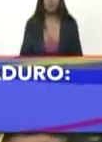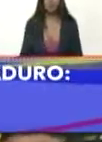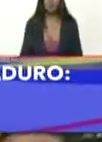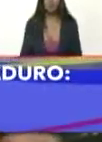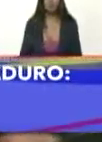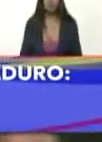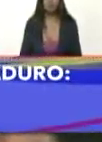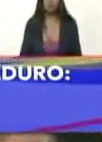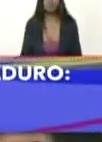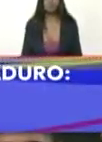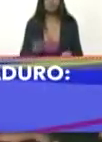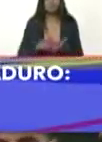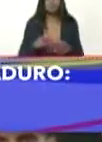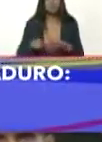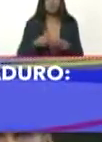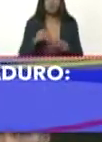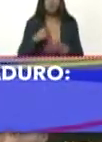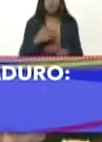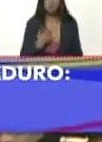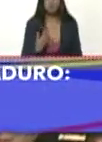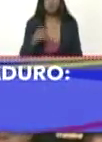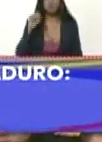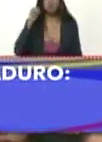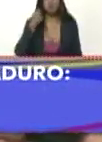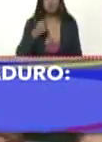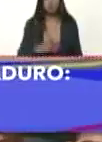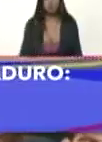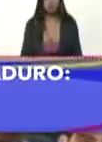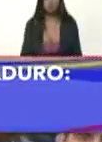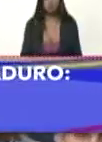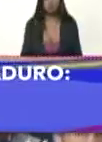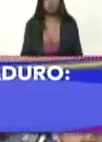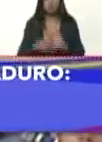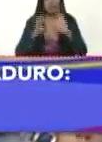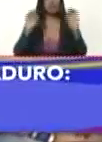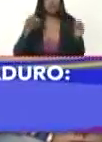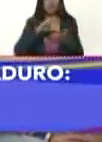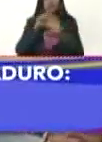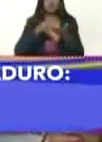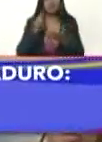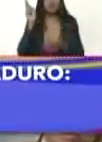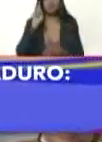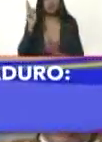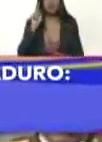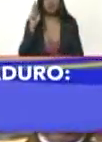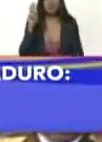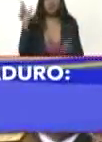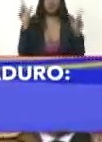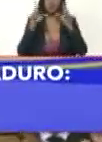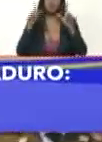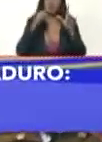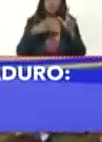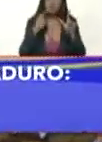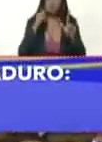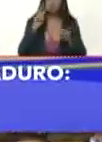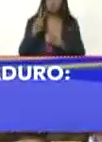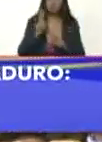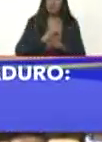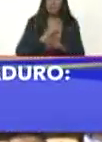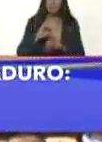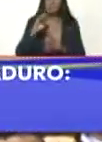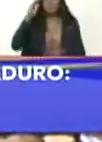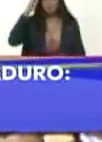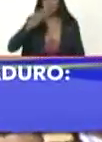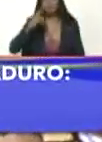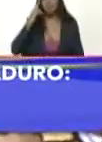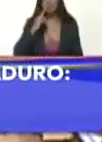¿Qué estuvieron haciendo en el PAO? Yo quisiera recordar, dado que estamos en cadena nacional y radio y televisión, quisiera que el rector de la Universidad Militar Bolivariana,